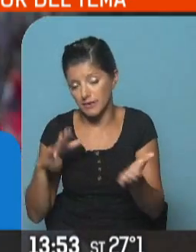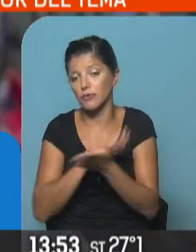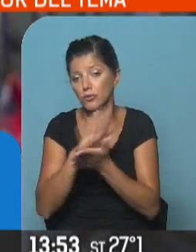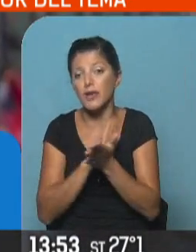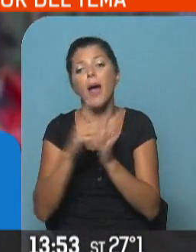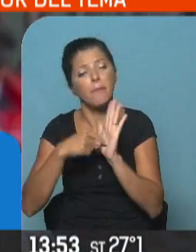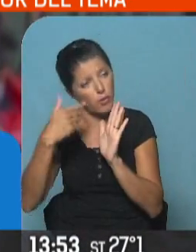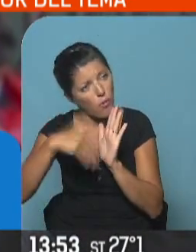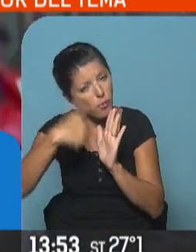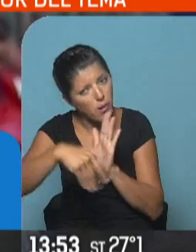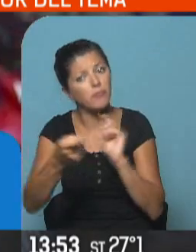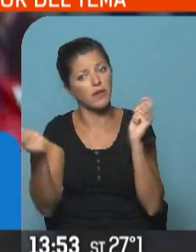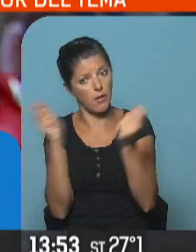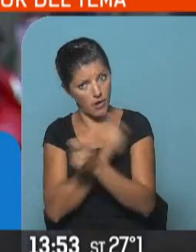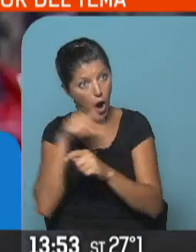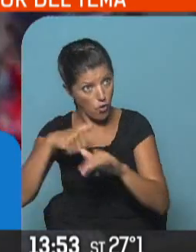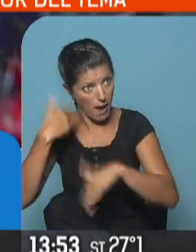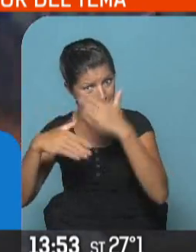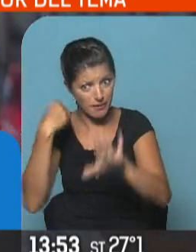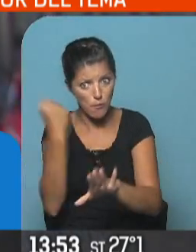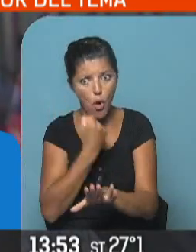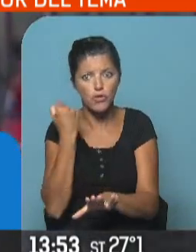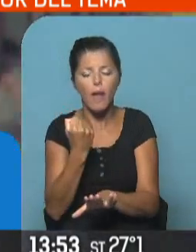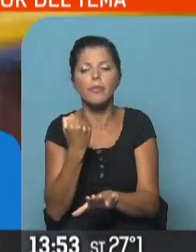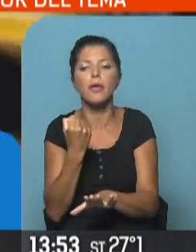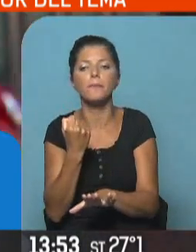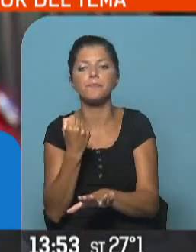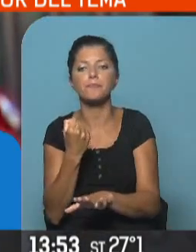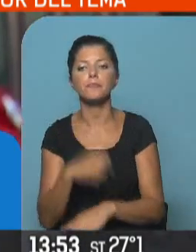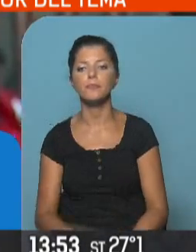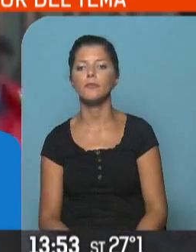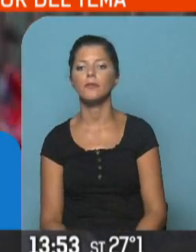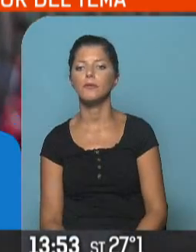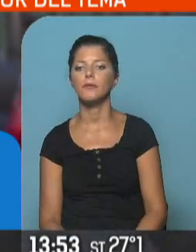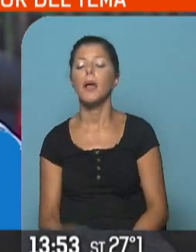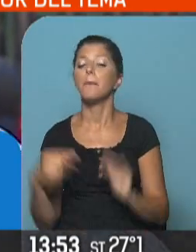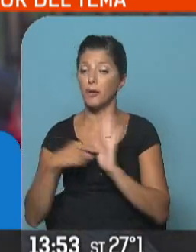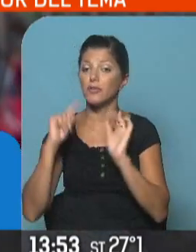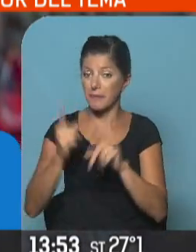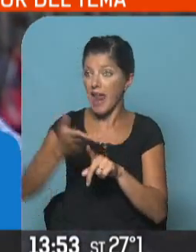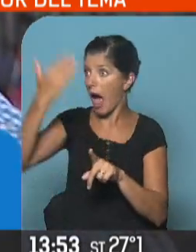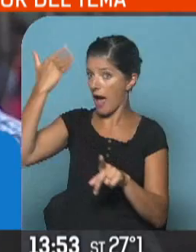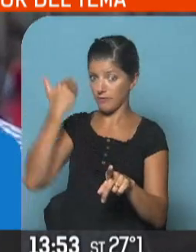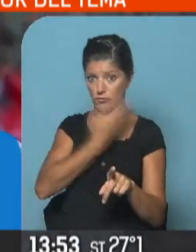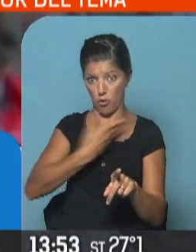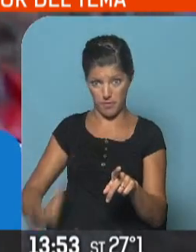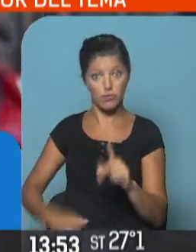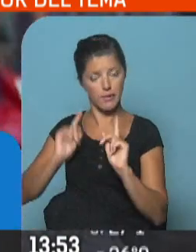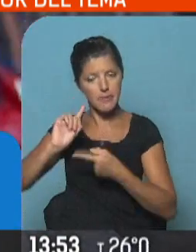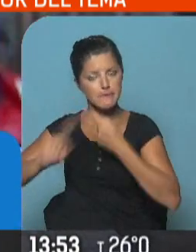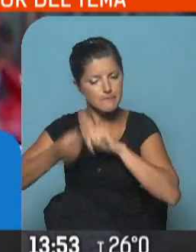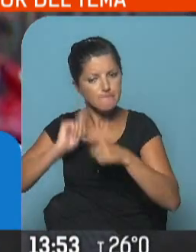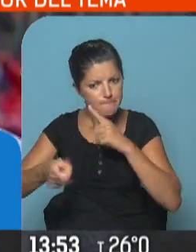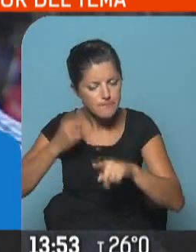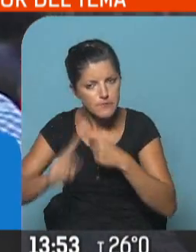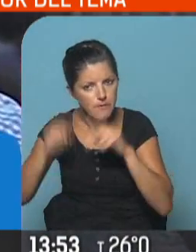vamos a hacer. Hay avances, hay importantes avances que se han dado en parte en este gobierno, pero se han dado también en los anteriores gobiernos. El mejor